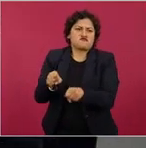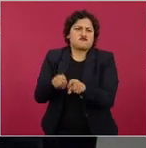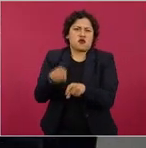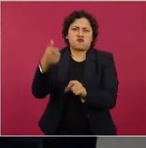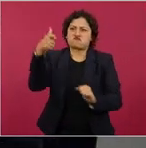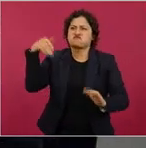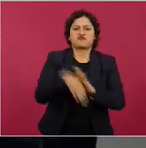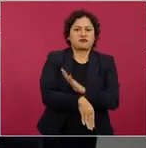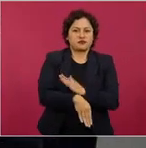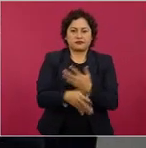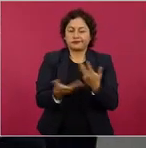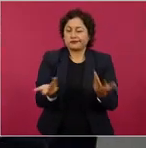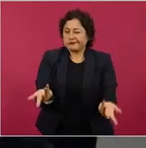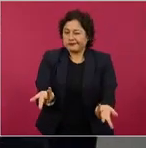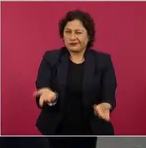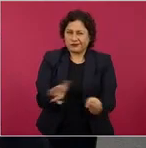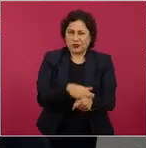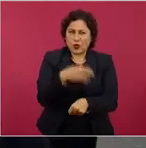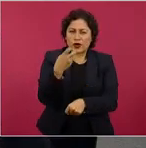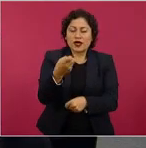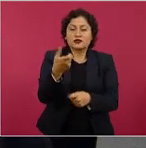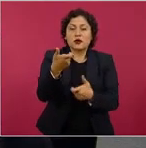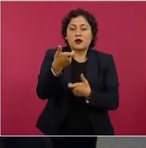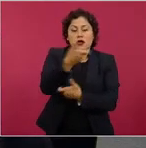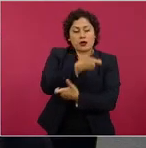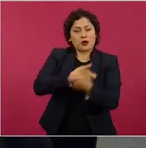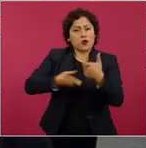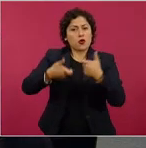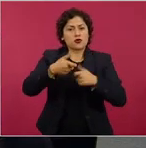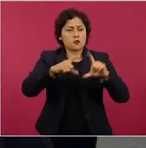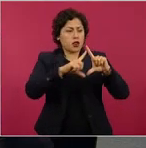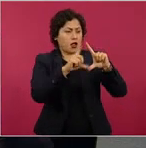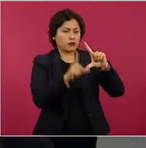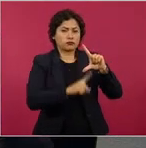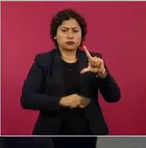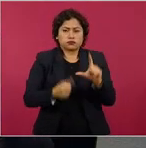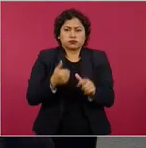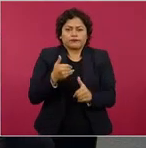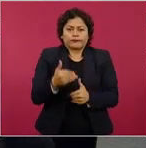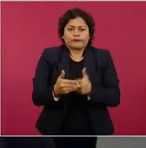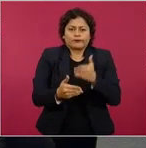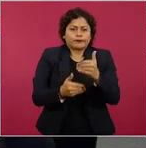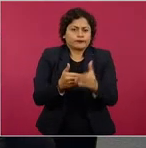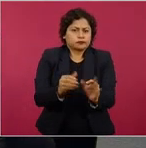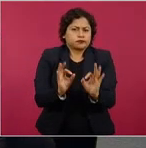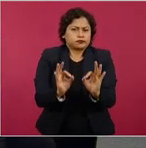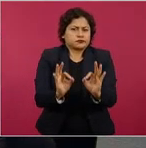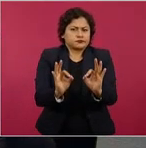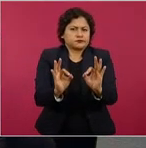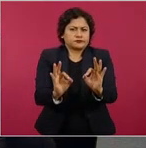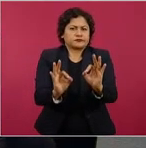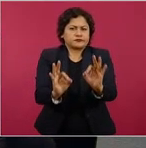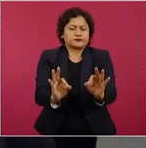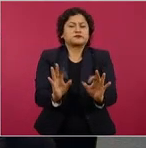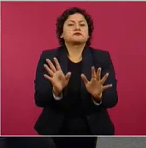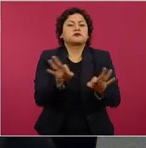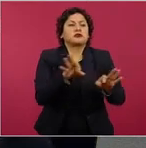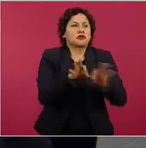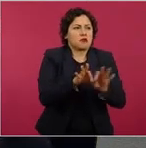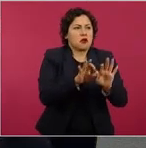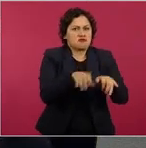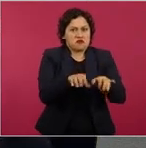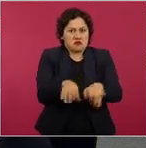Entonces, va bien la economía y se están creando empleos, y vamos a informar el jueves.